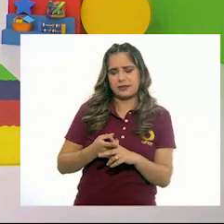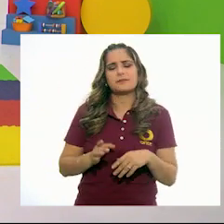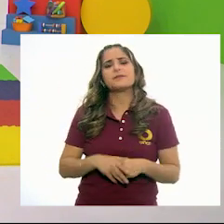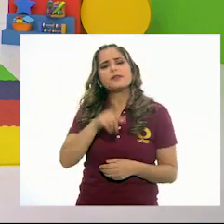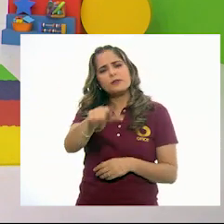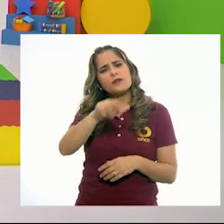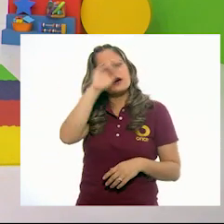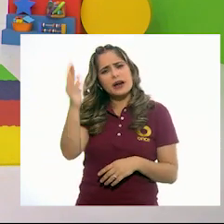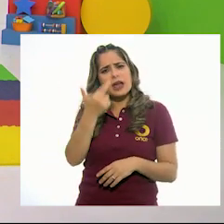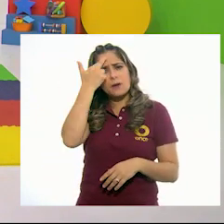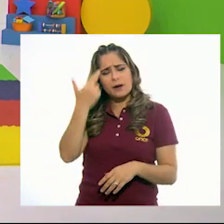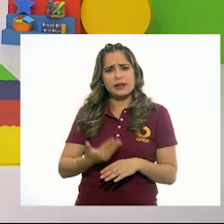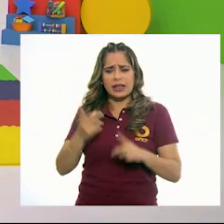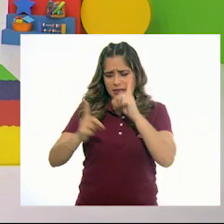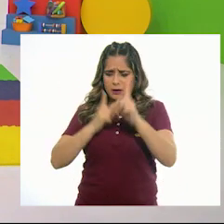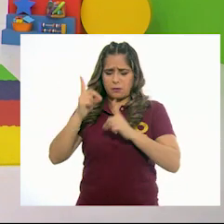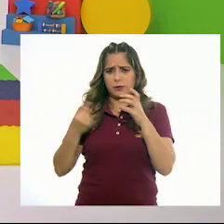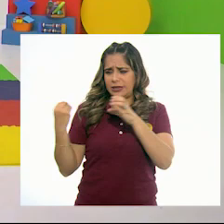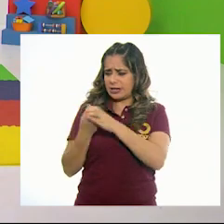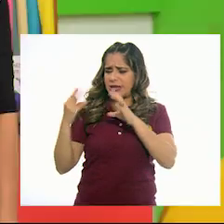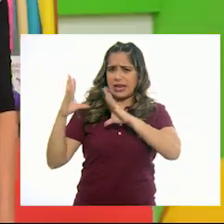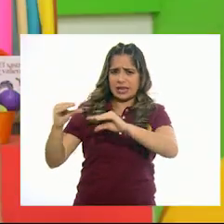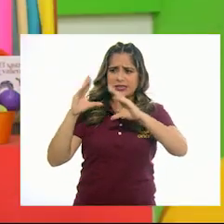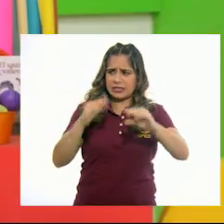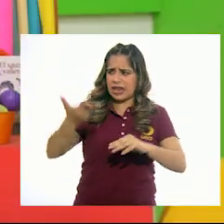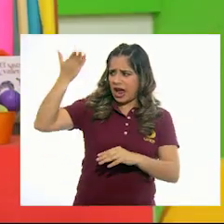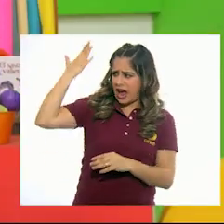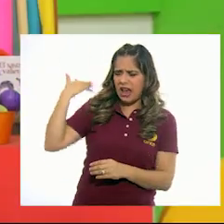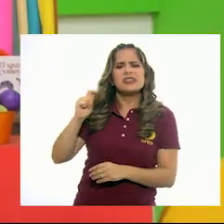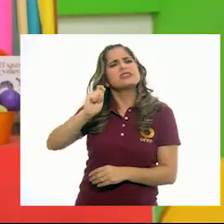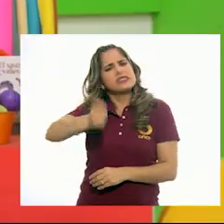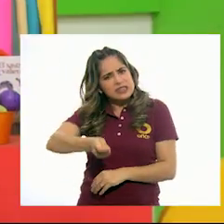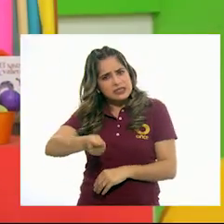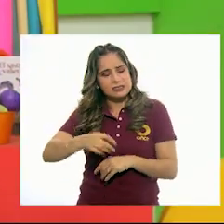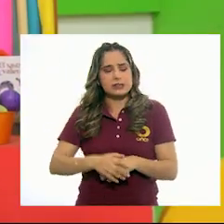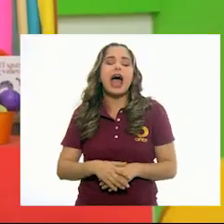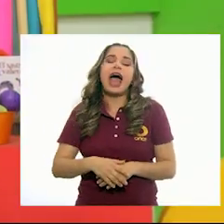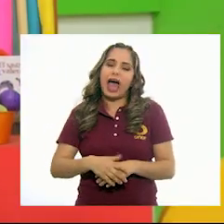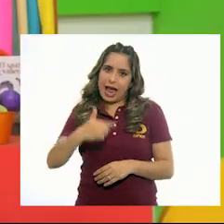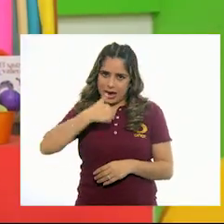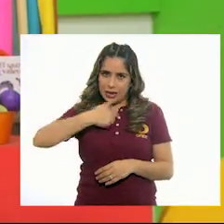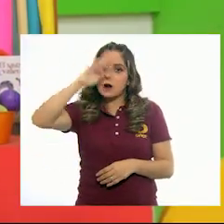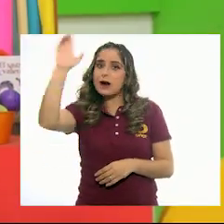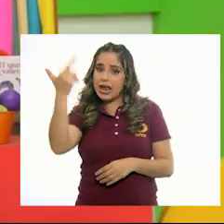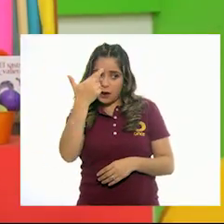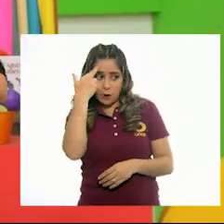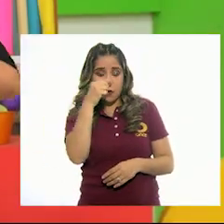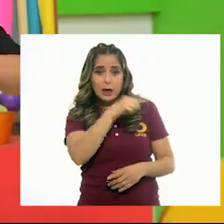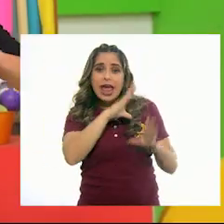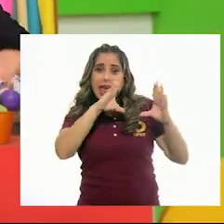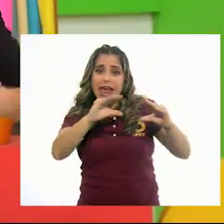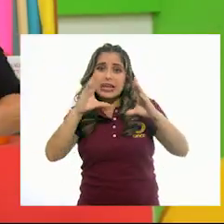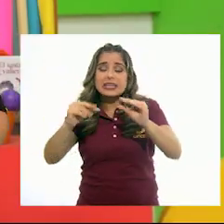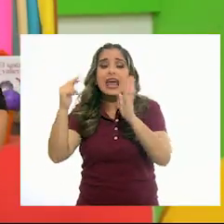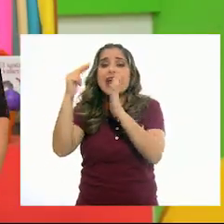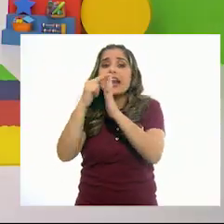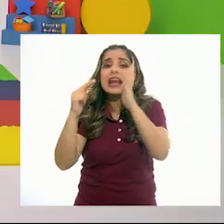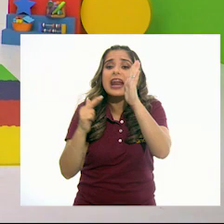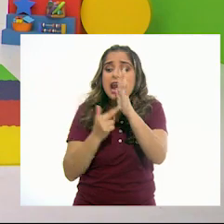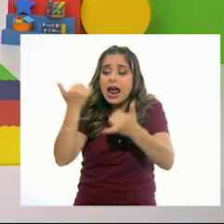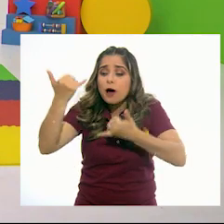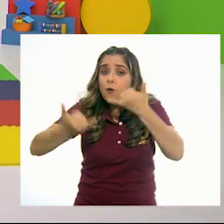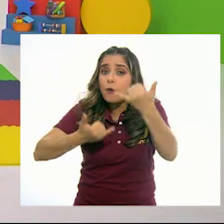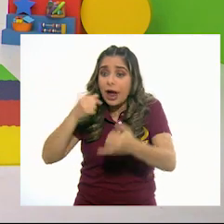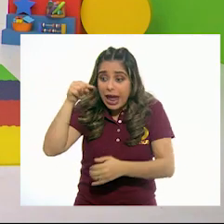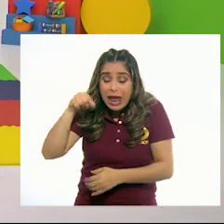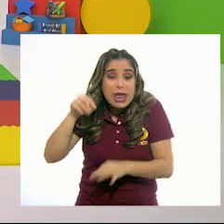estamos aprendiendo en la sesión de educación física. Yo recuerdo que nos has enseñado la importancia de las reglas en los juegos.